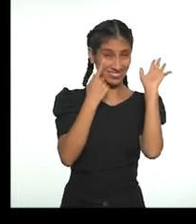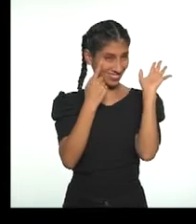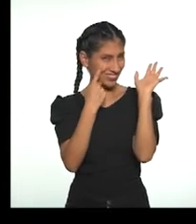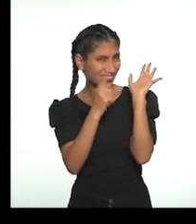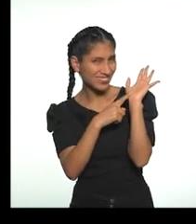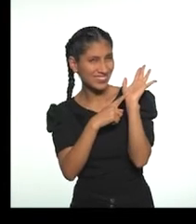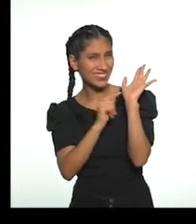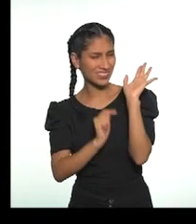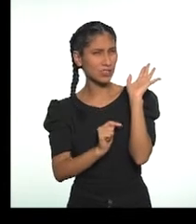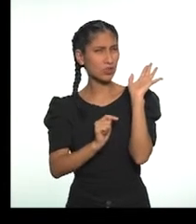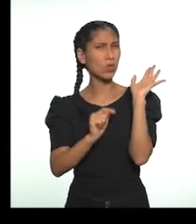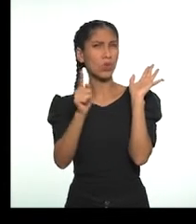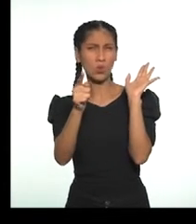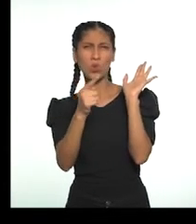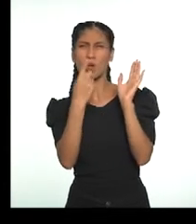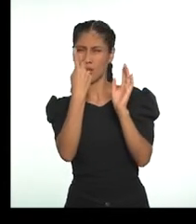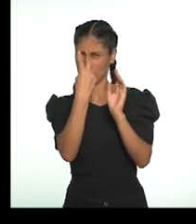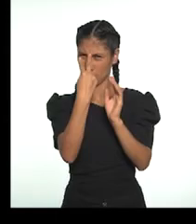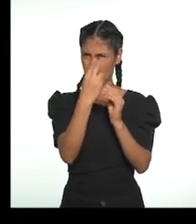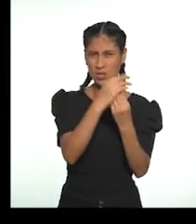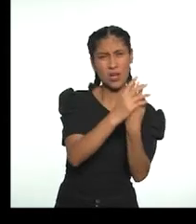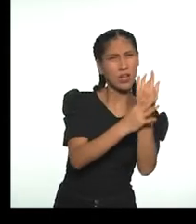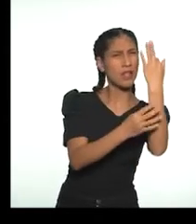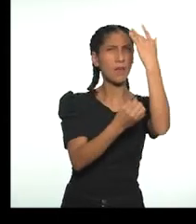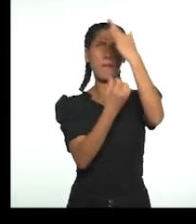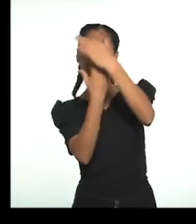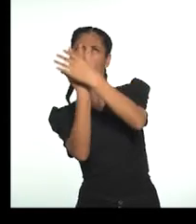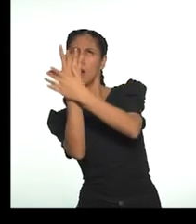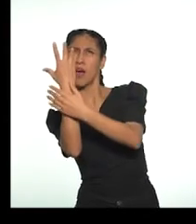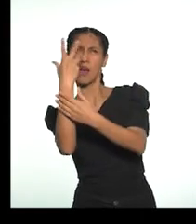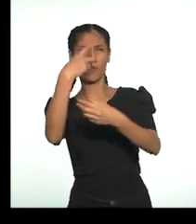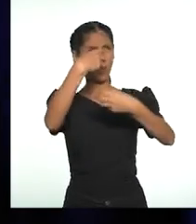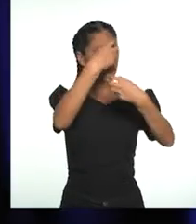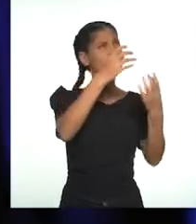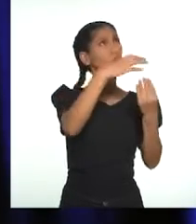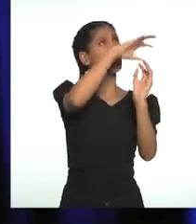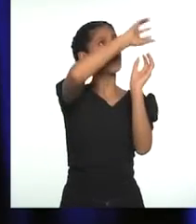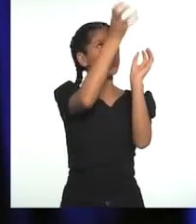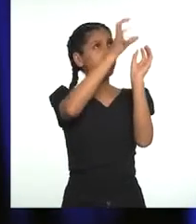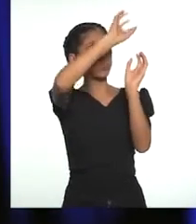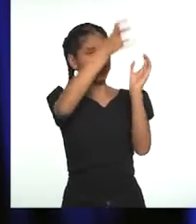plantas? ¿Alguna vez han escuchado sobre las plantas medicinales?